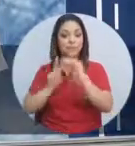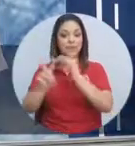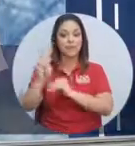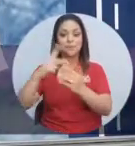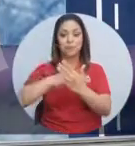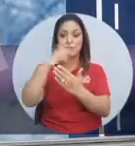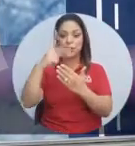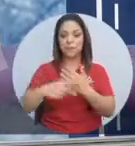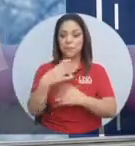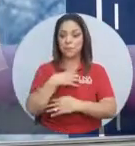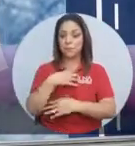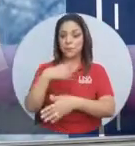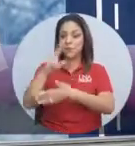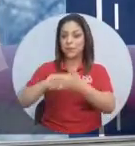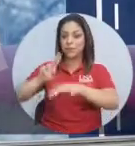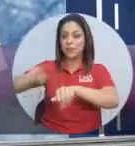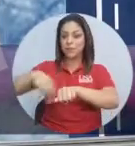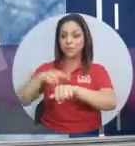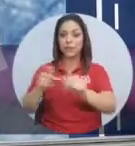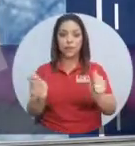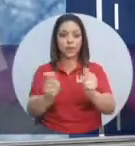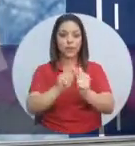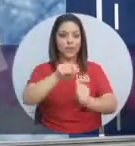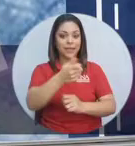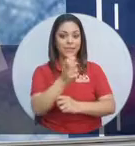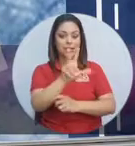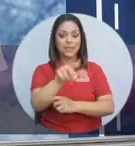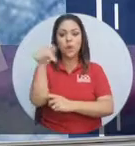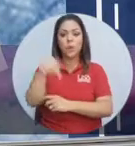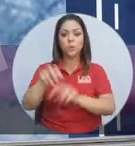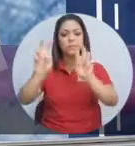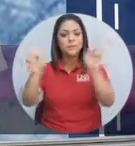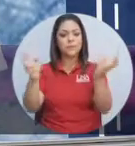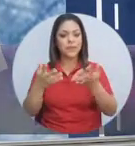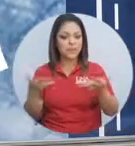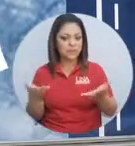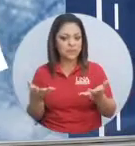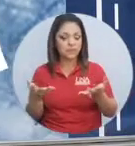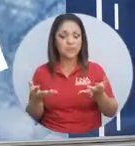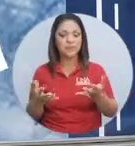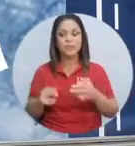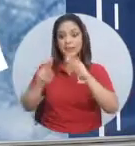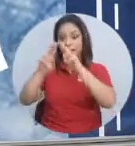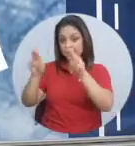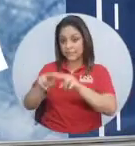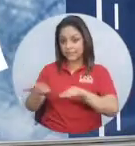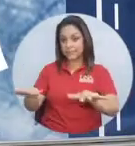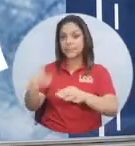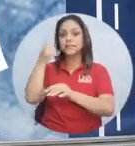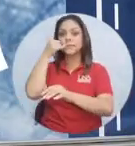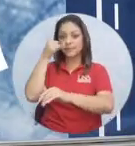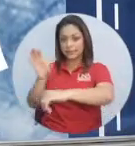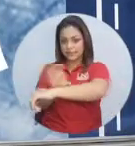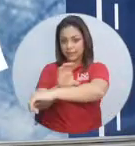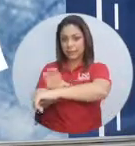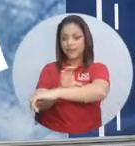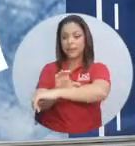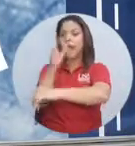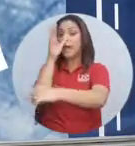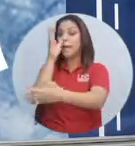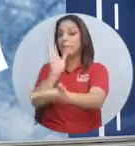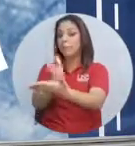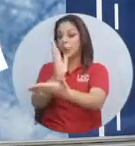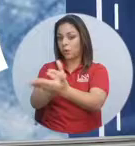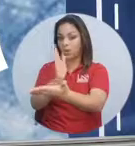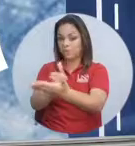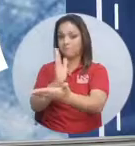Una mirada al programa de la Universidad Nacional y del CINAR S.A. Hoy con el tema del ciberbullying o acoso cibernético,